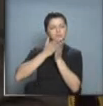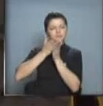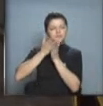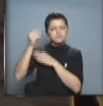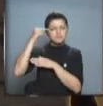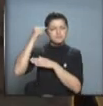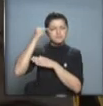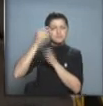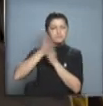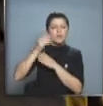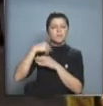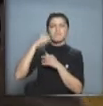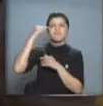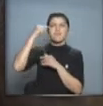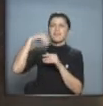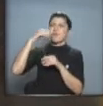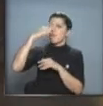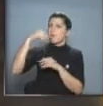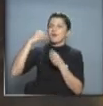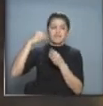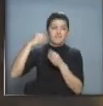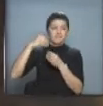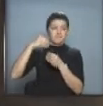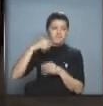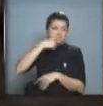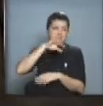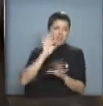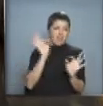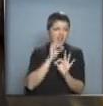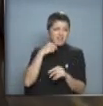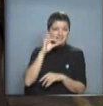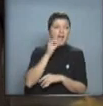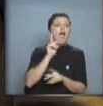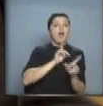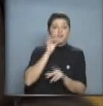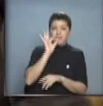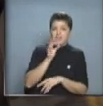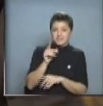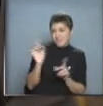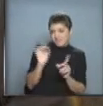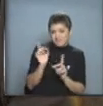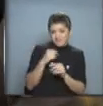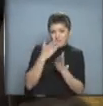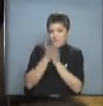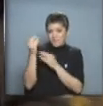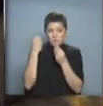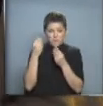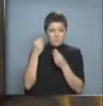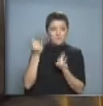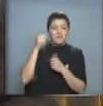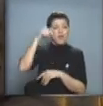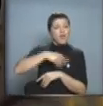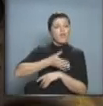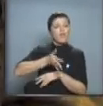estás tirando algo al aire, porque no sabes qué va a pasar en el futuro. O sea, si vos querés estar con tu pareja, tenés que quererla todos los días y